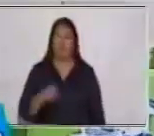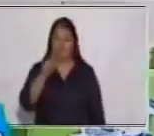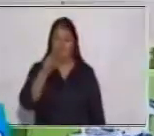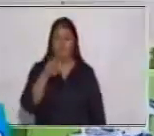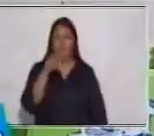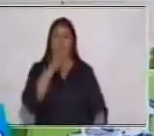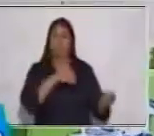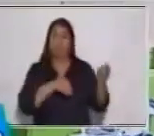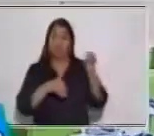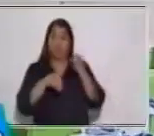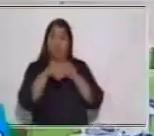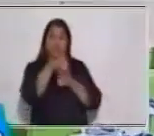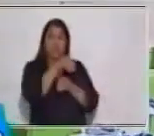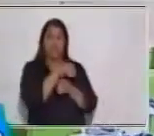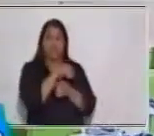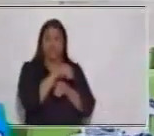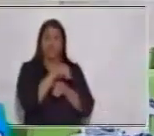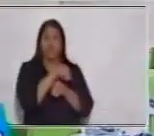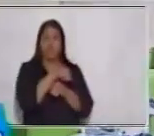Sustituyendo